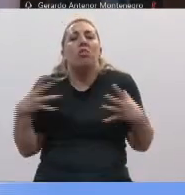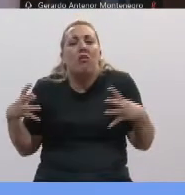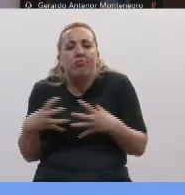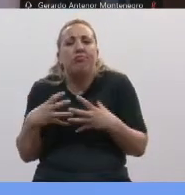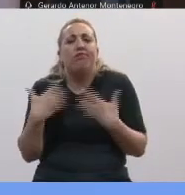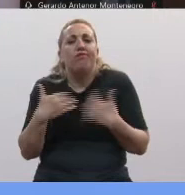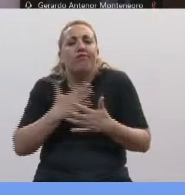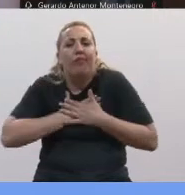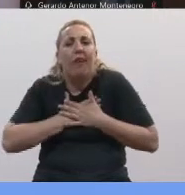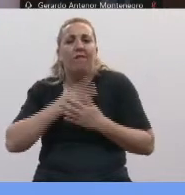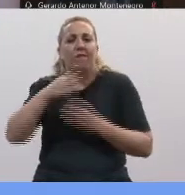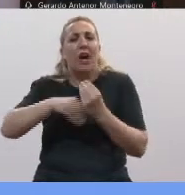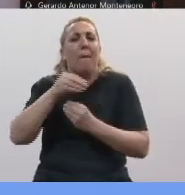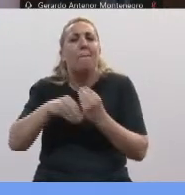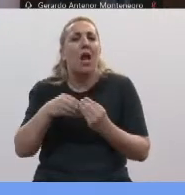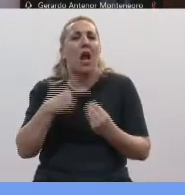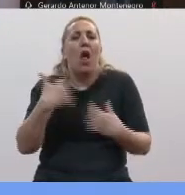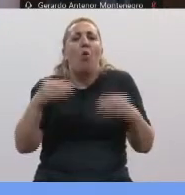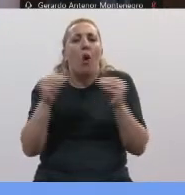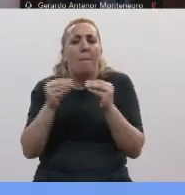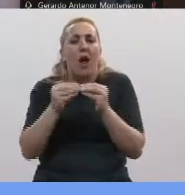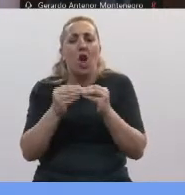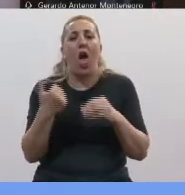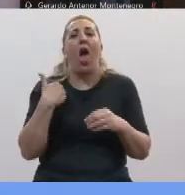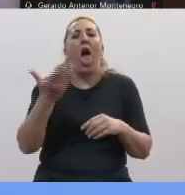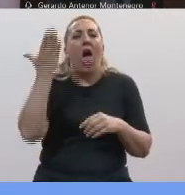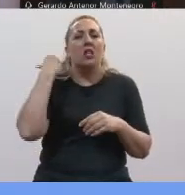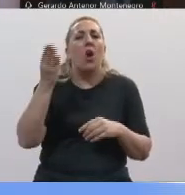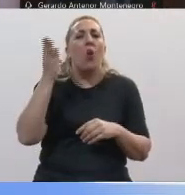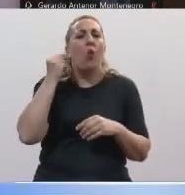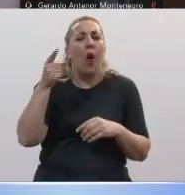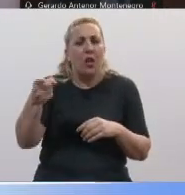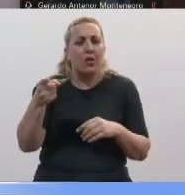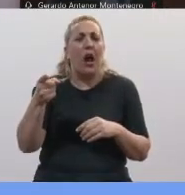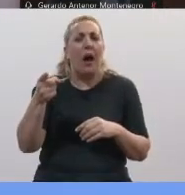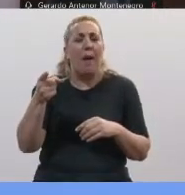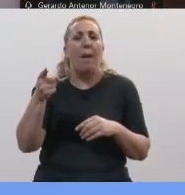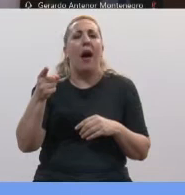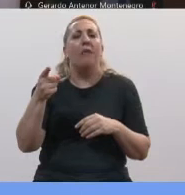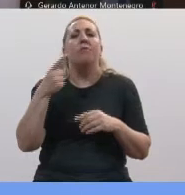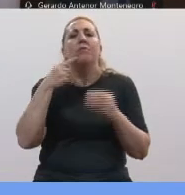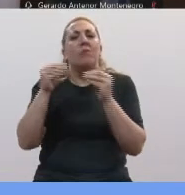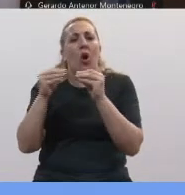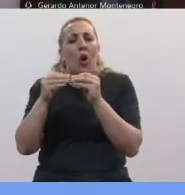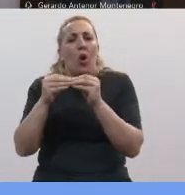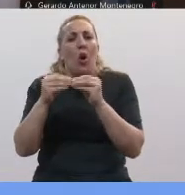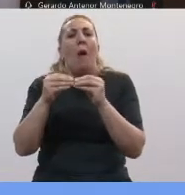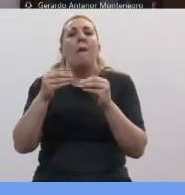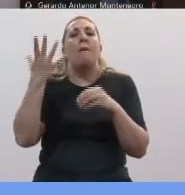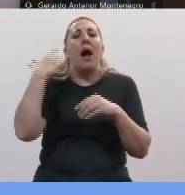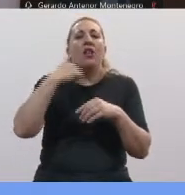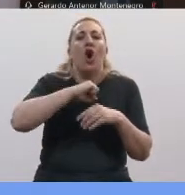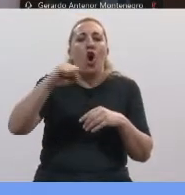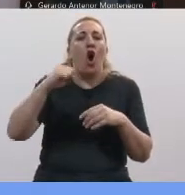familia, su compañerismo. Ayer escuchábamos cómo a Valdano, después de los goles